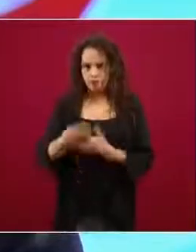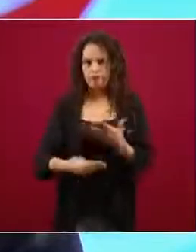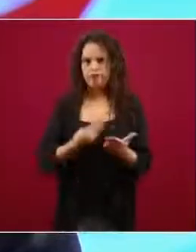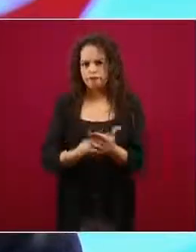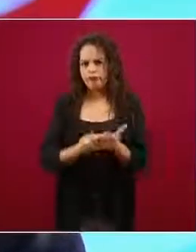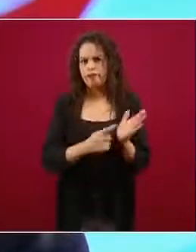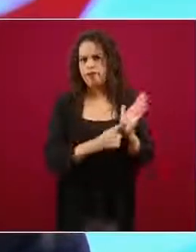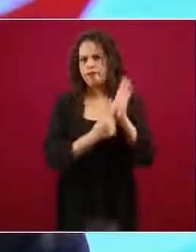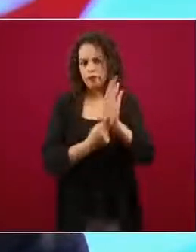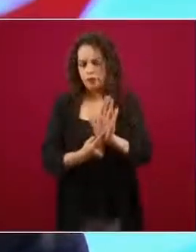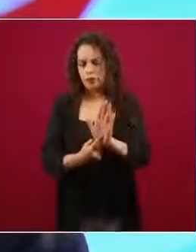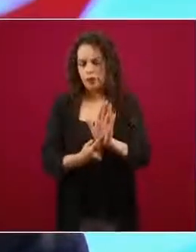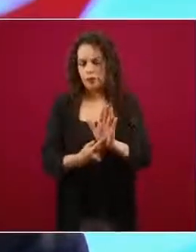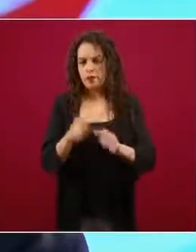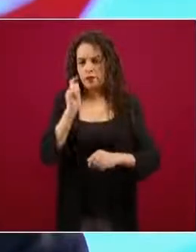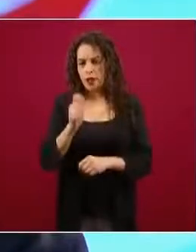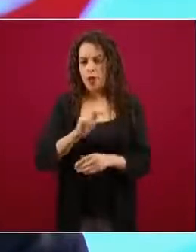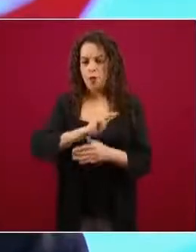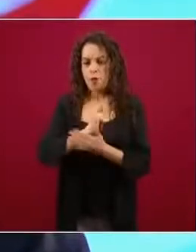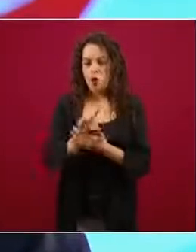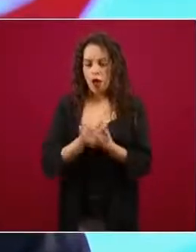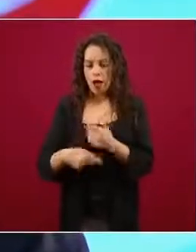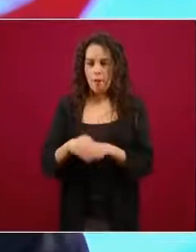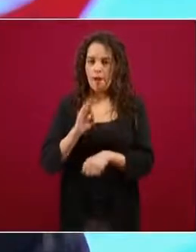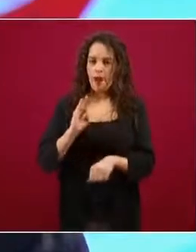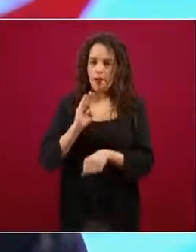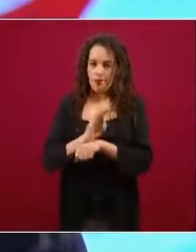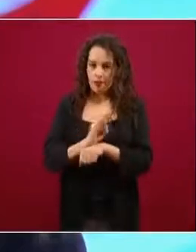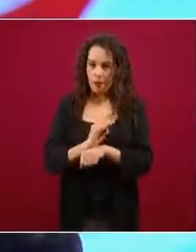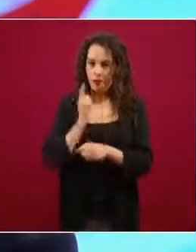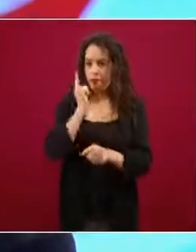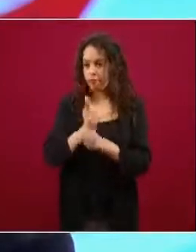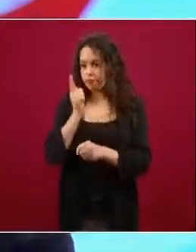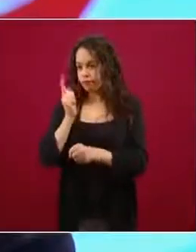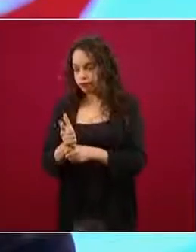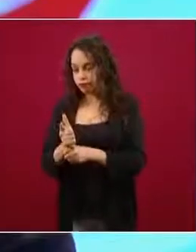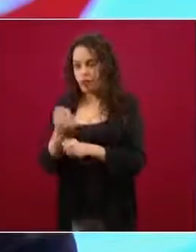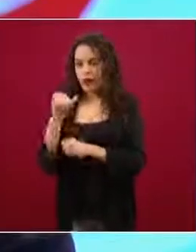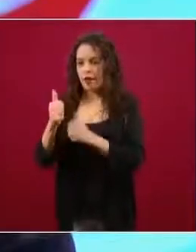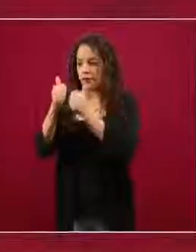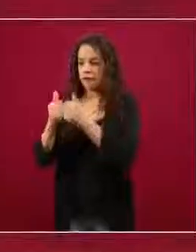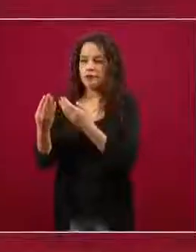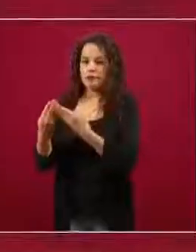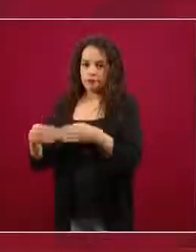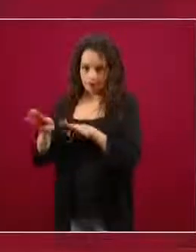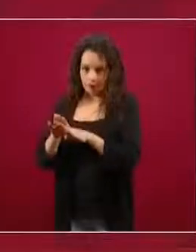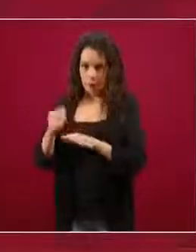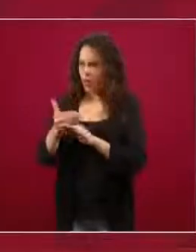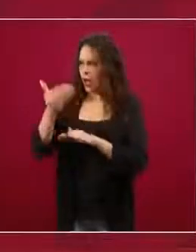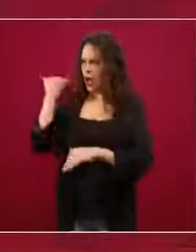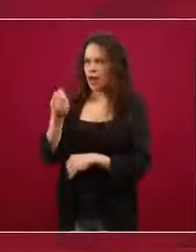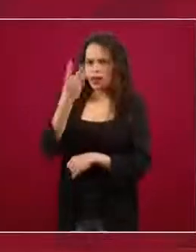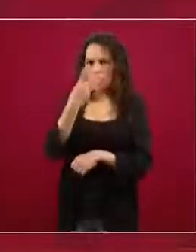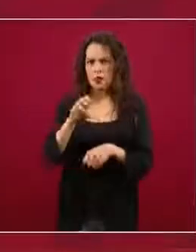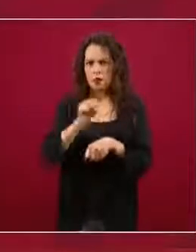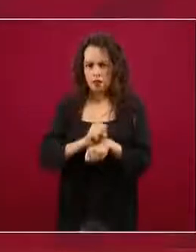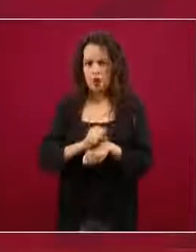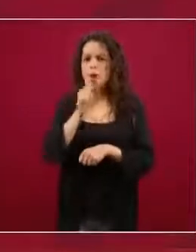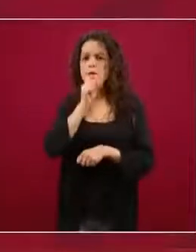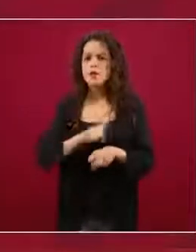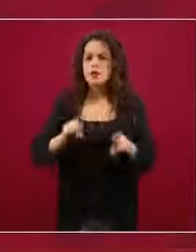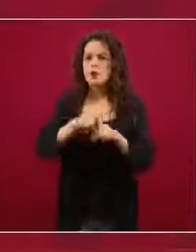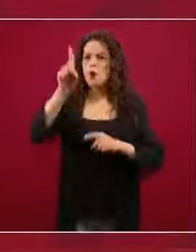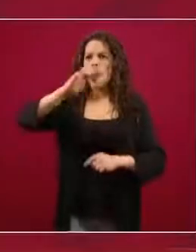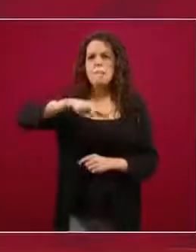de detección, cuidado y resguardo hace 3 semanas. La Secretaría de Salud de Michoacán tiene un programa muy bueno también,